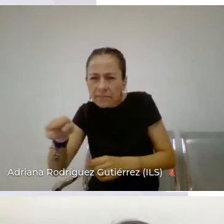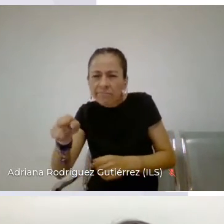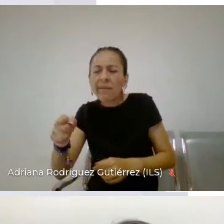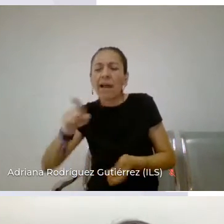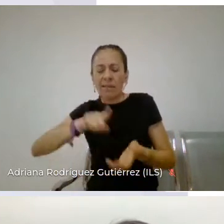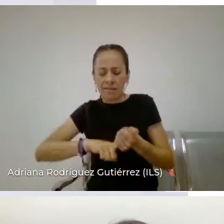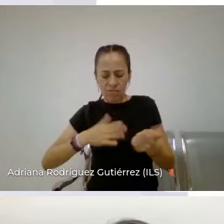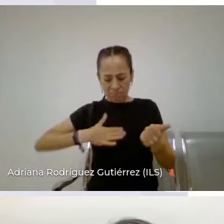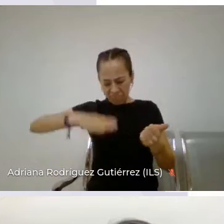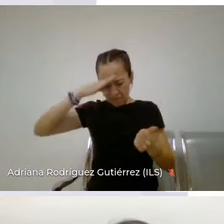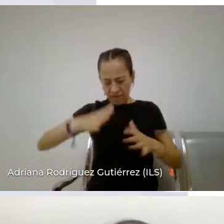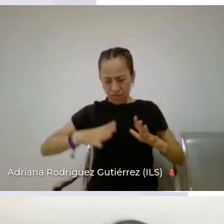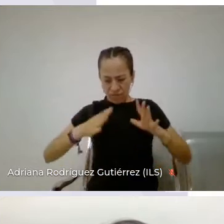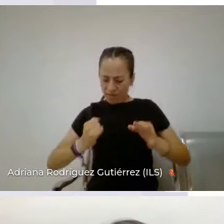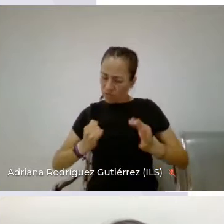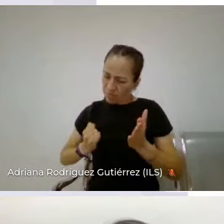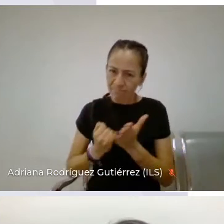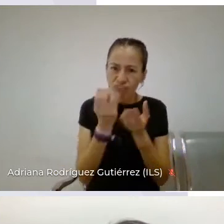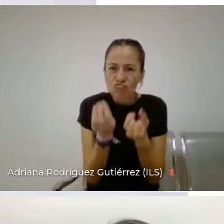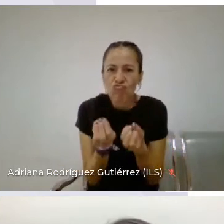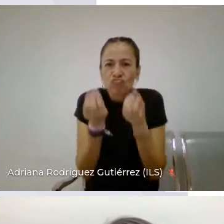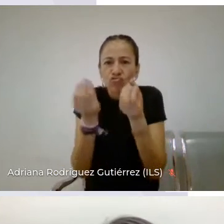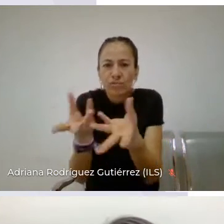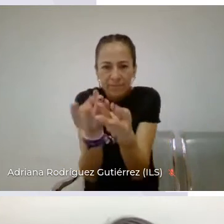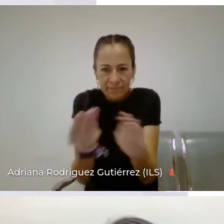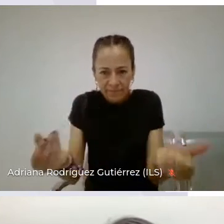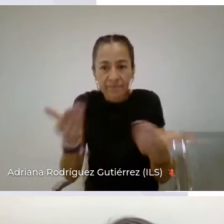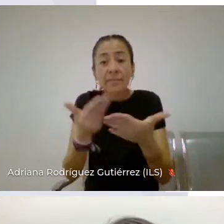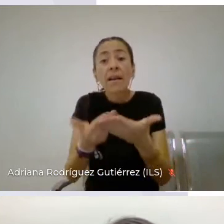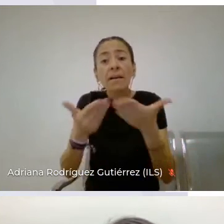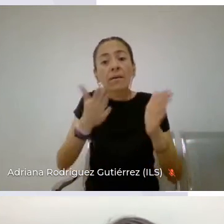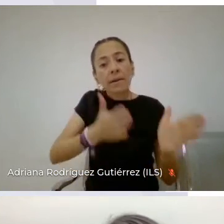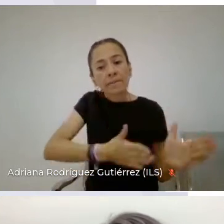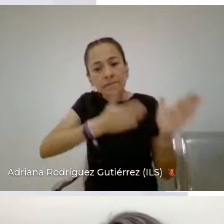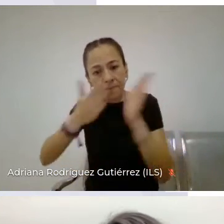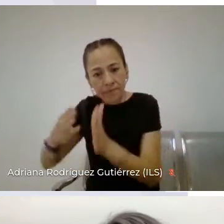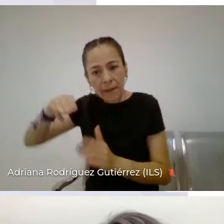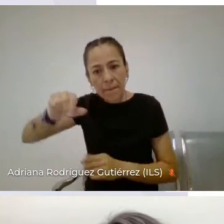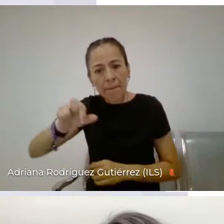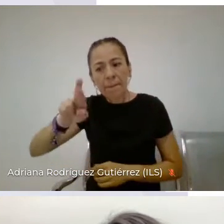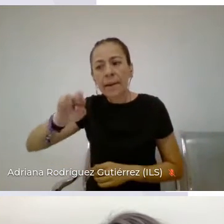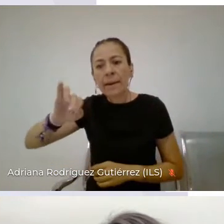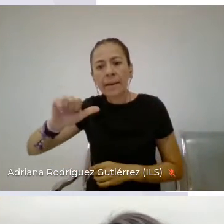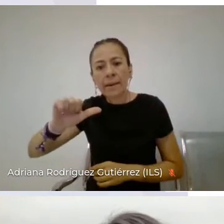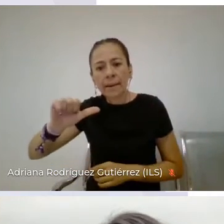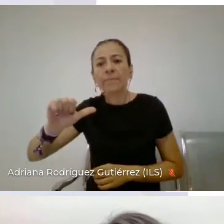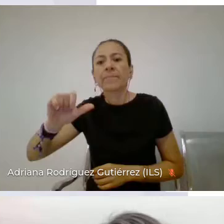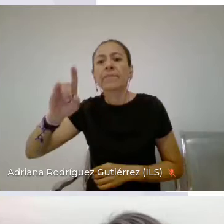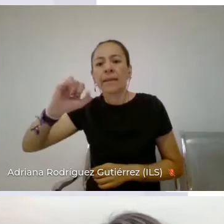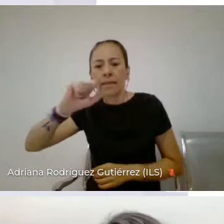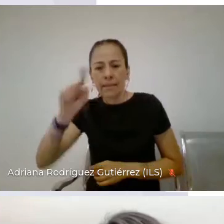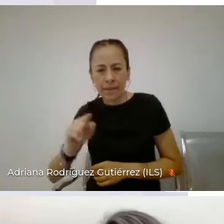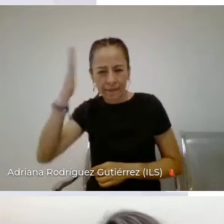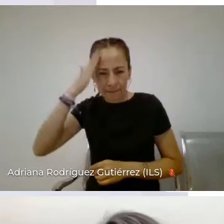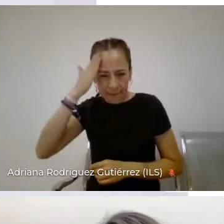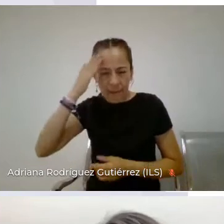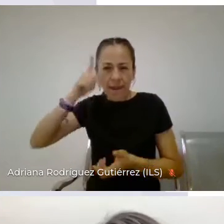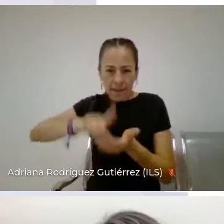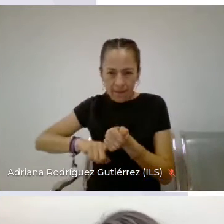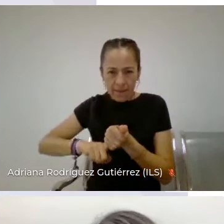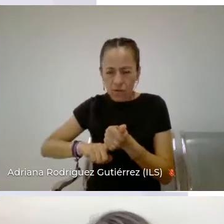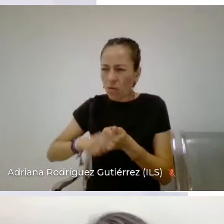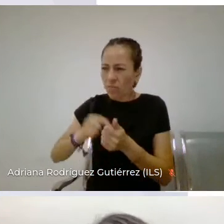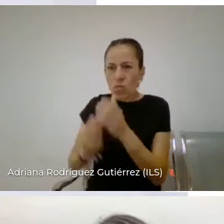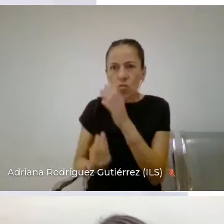Pasamos ahora con María Victoria Díaz Borges. Ella es fundadora y directora ejecutiva del Laboratorio de Innovación